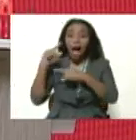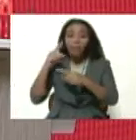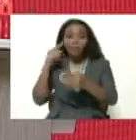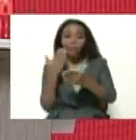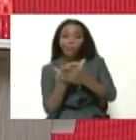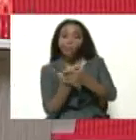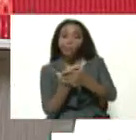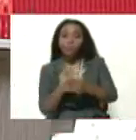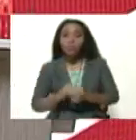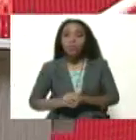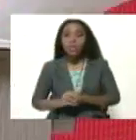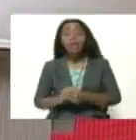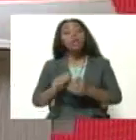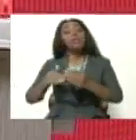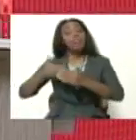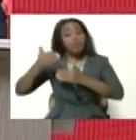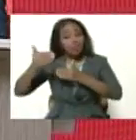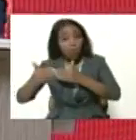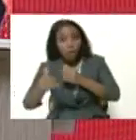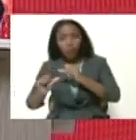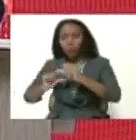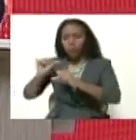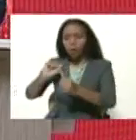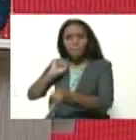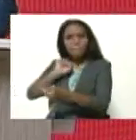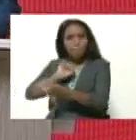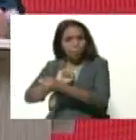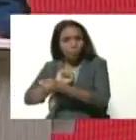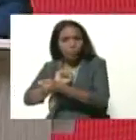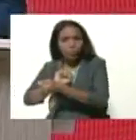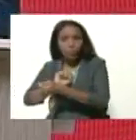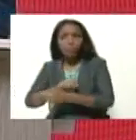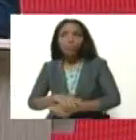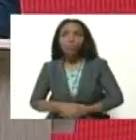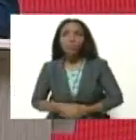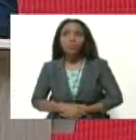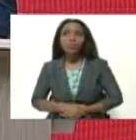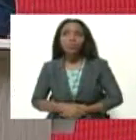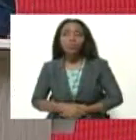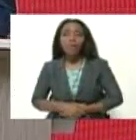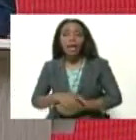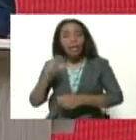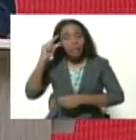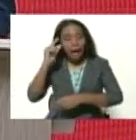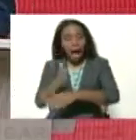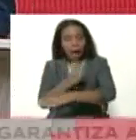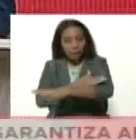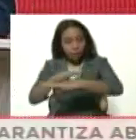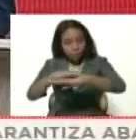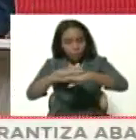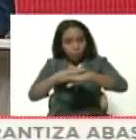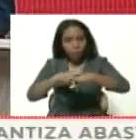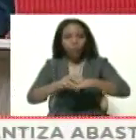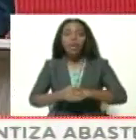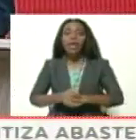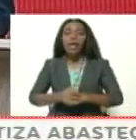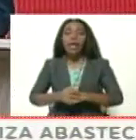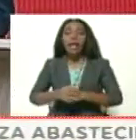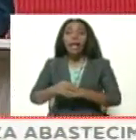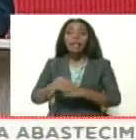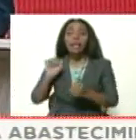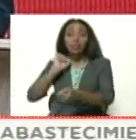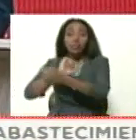previstas. Y luego se produce la captura, perdón, días antes se había producido la captura de